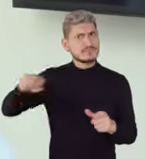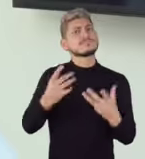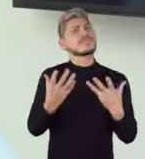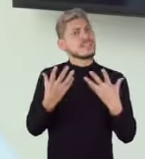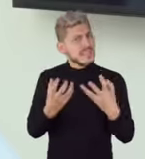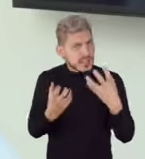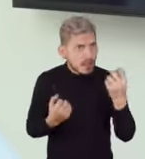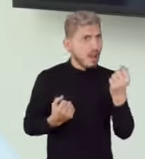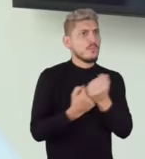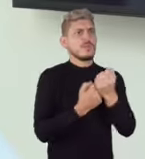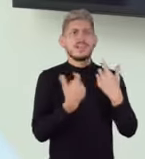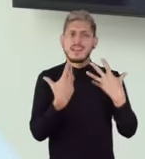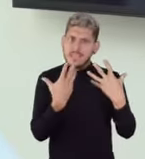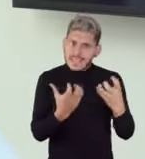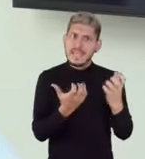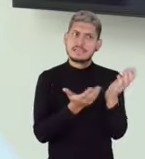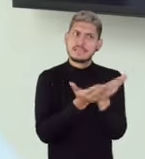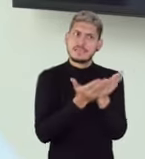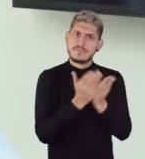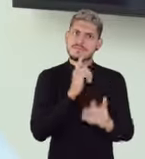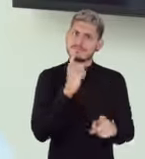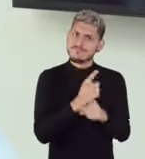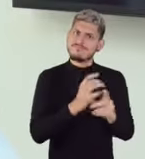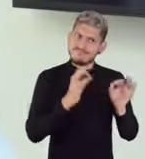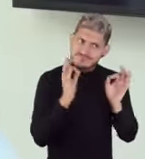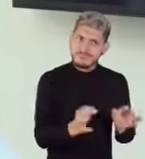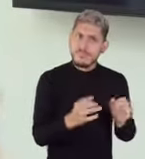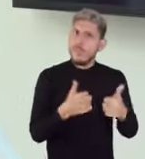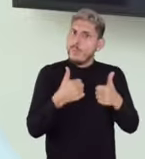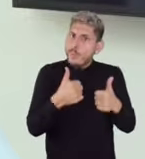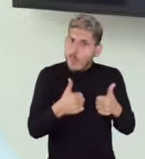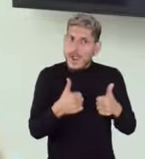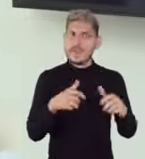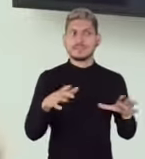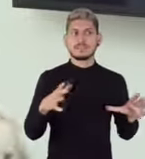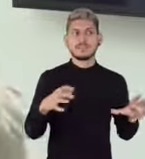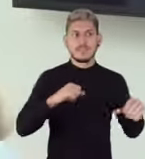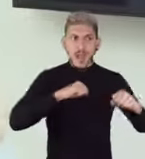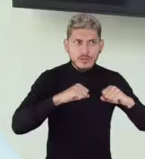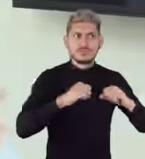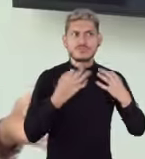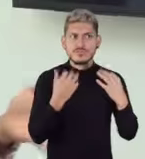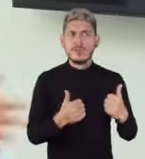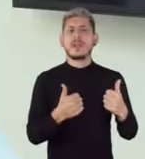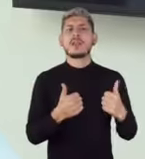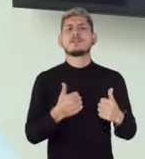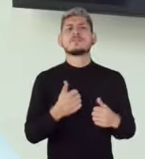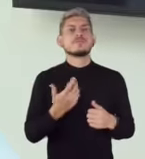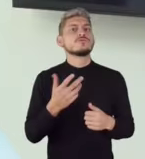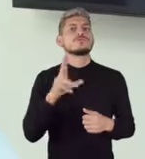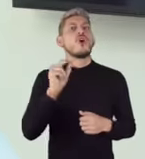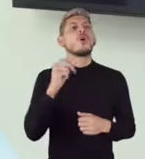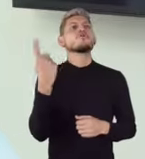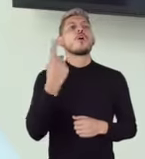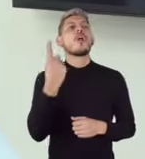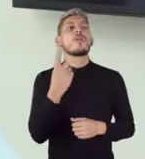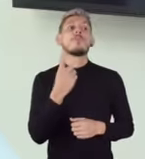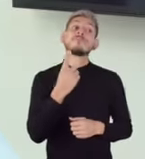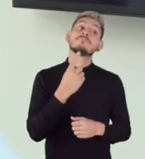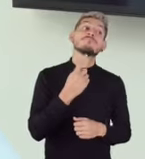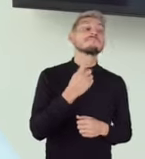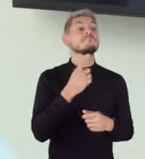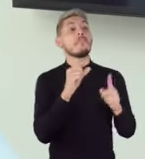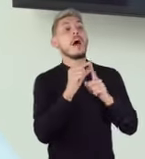me caracterizo por eso realmente. Soy parte de ese pueblo, nací, crecí, sí, y seguiré siendo parte de ese pueblo, seguiré también